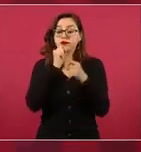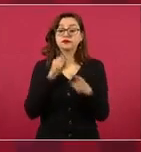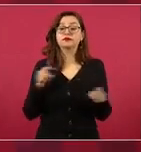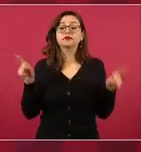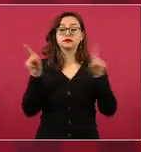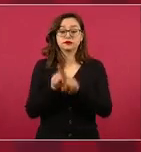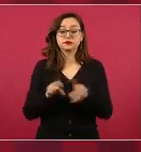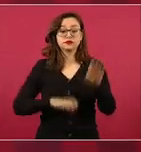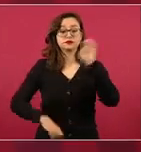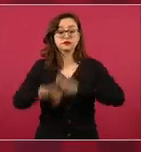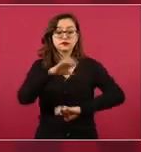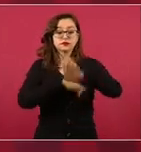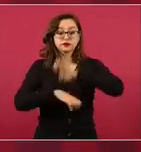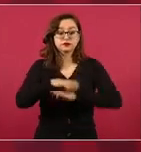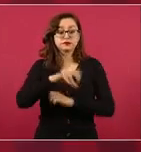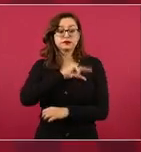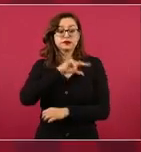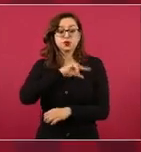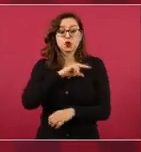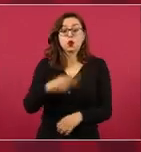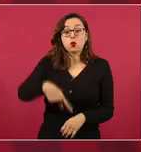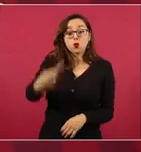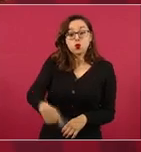Nayarit, pues son